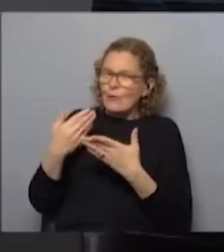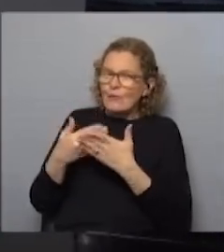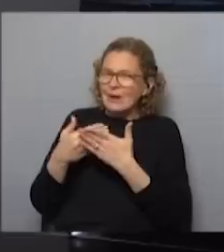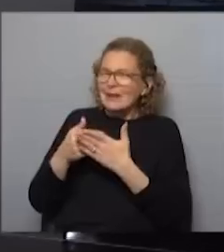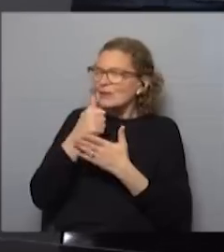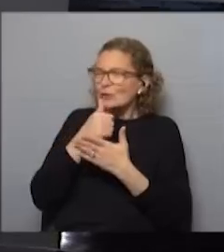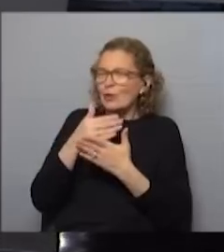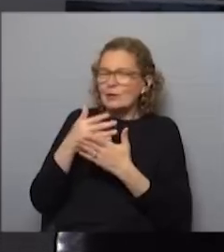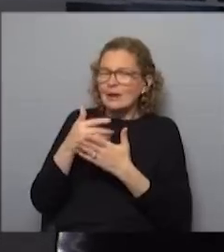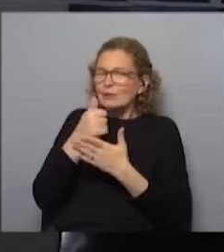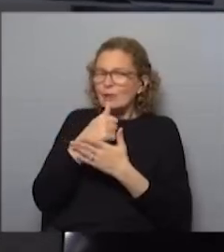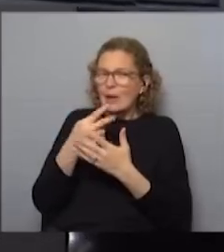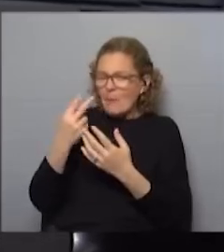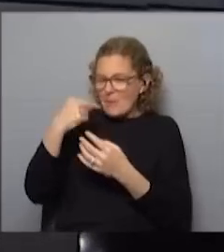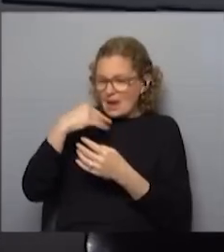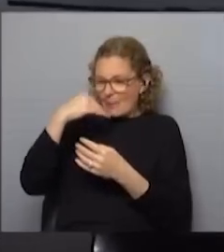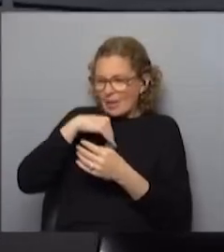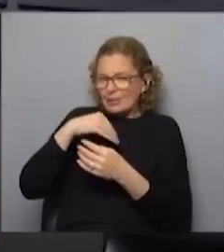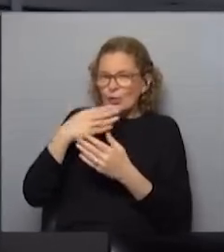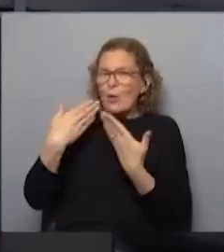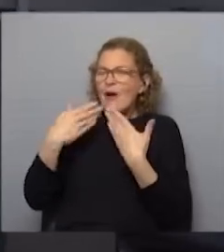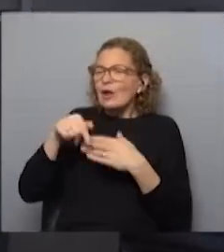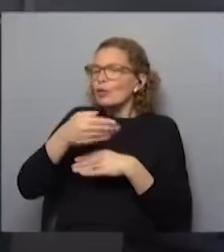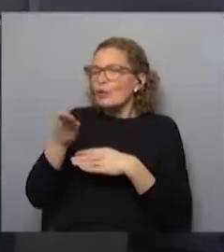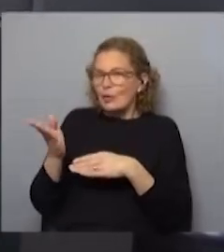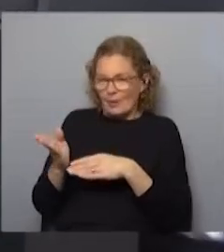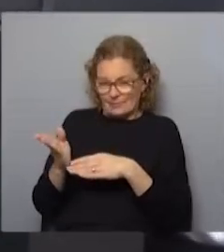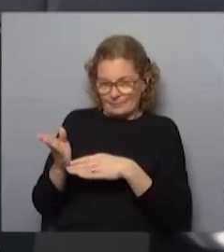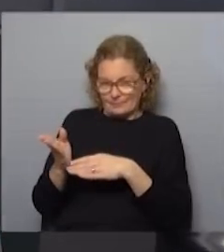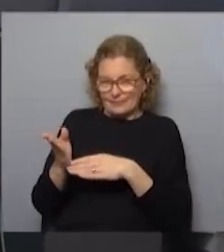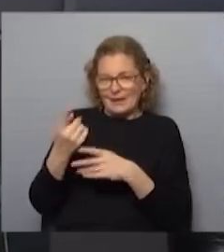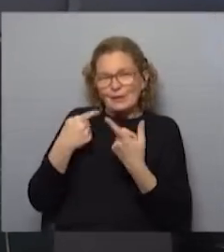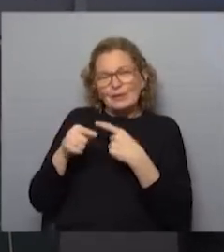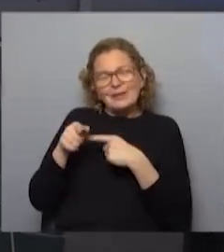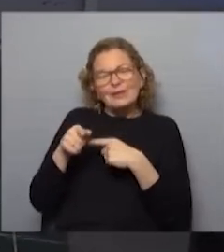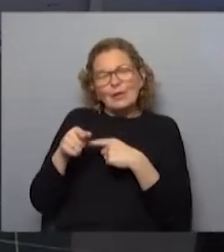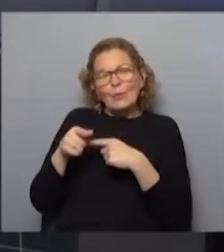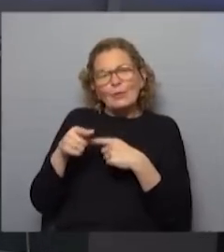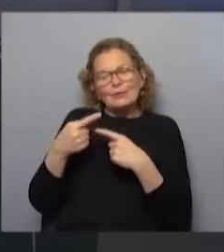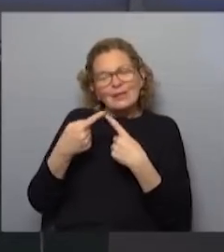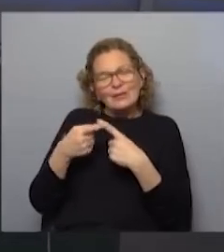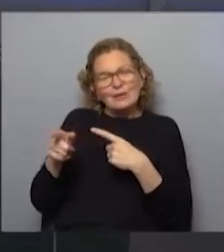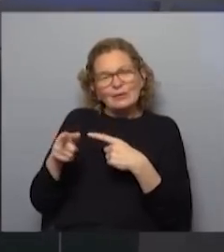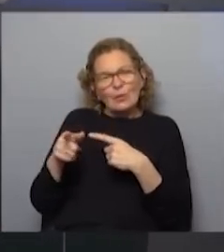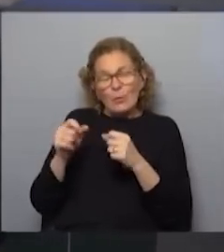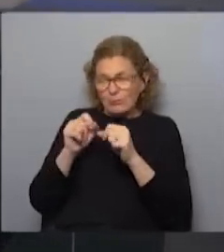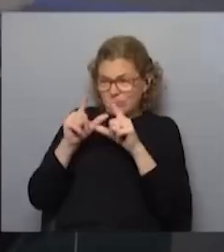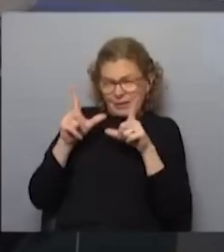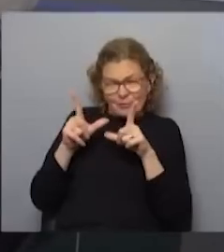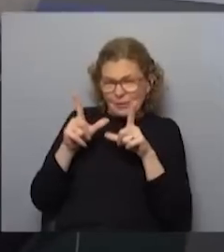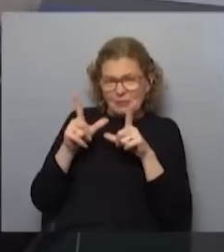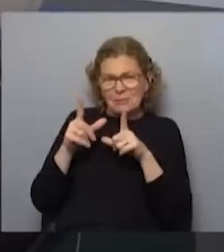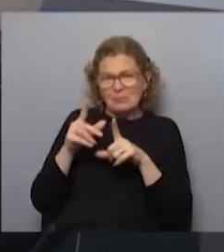historiográfico porque el historiador se mira mucho a sí mismo y no dialoga a los demás Entonces es decir estas son cosas que no deberían llamar la atención